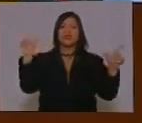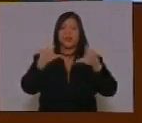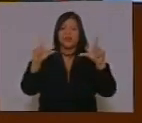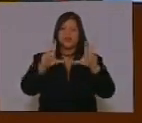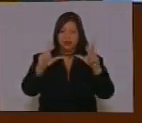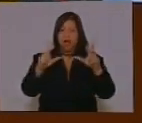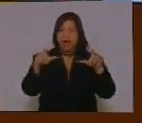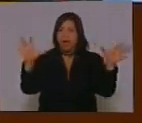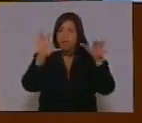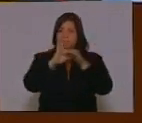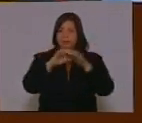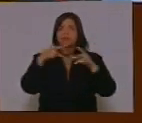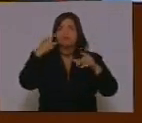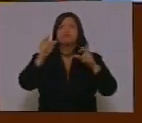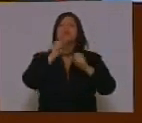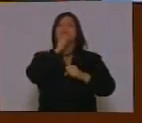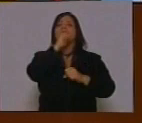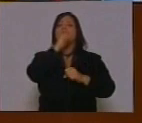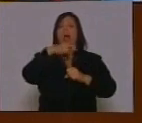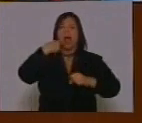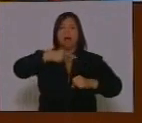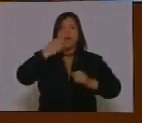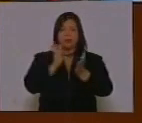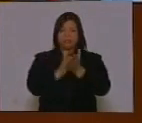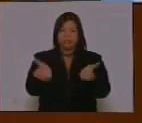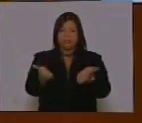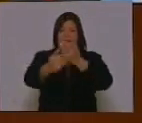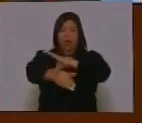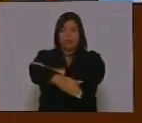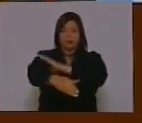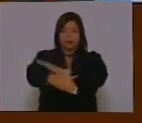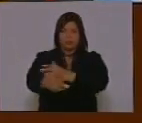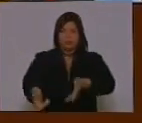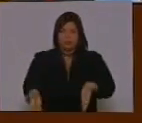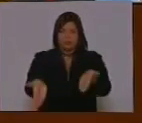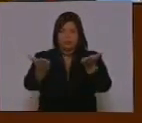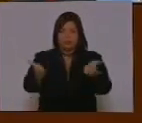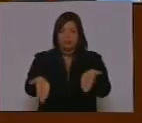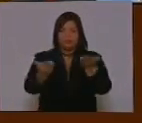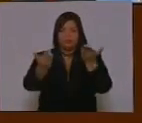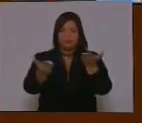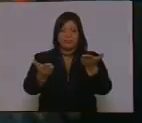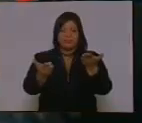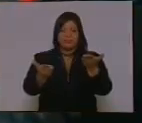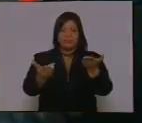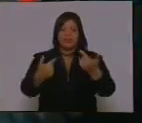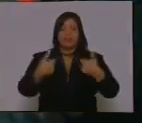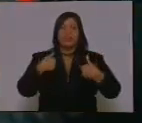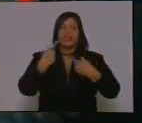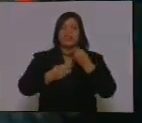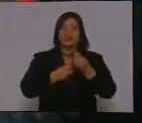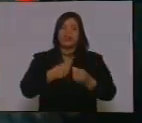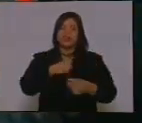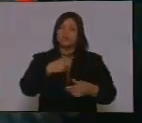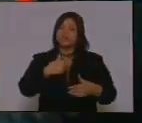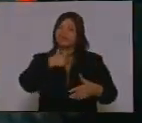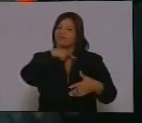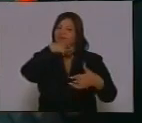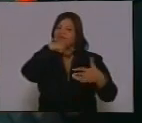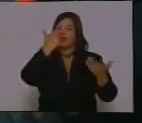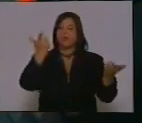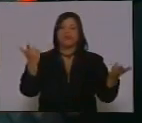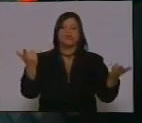y televisión para que todos estos estudiantes pudieran hablarle al país. Verdaderamente nos